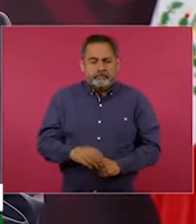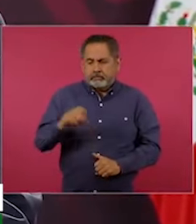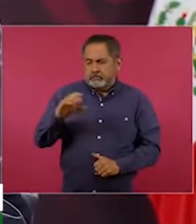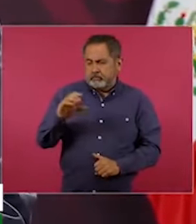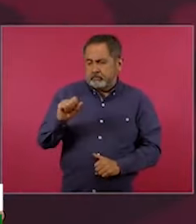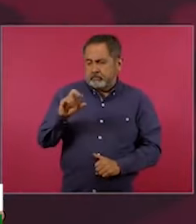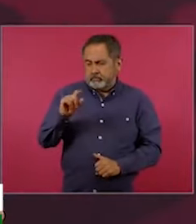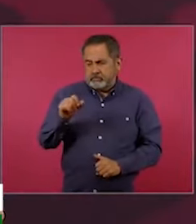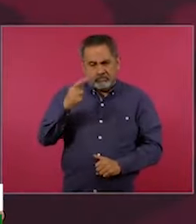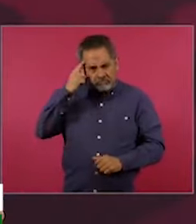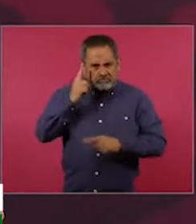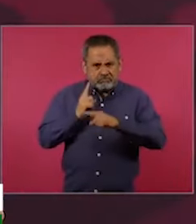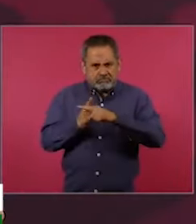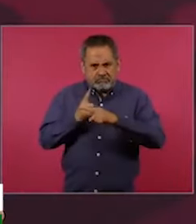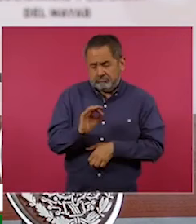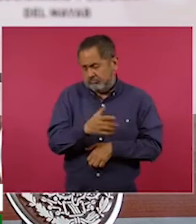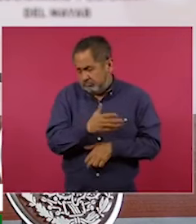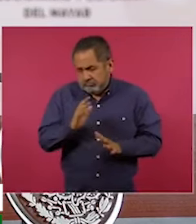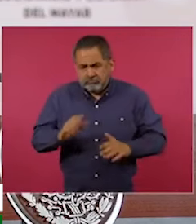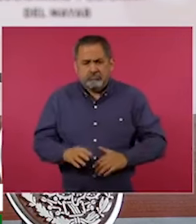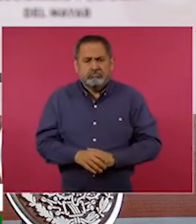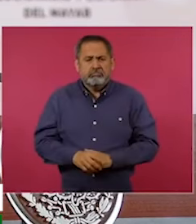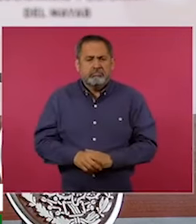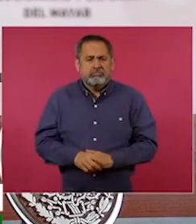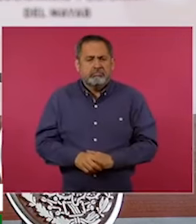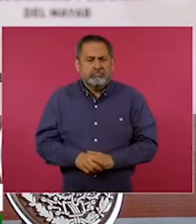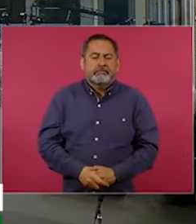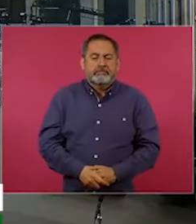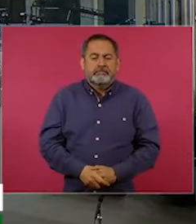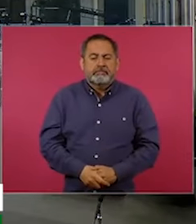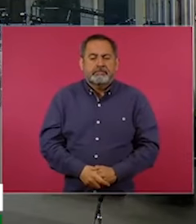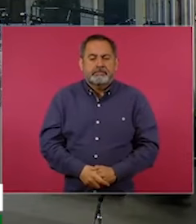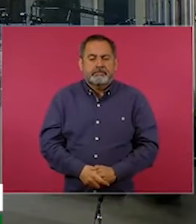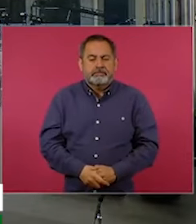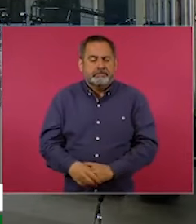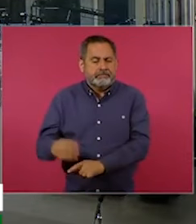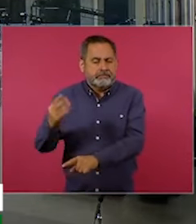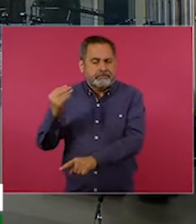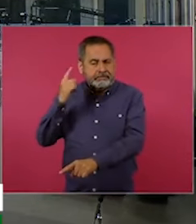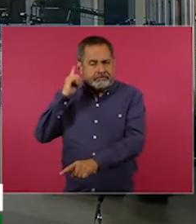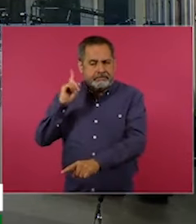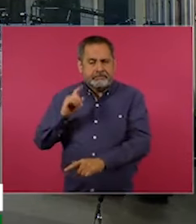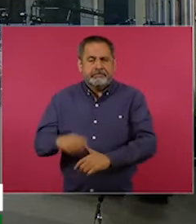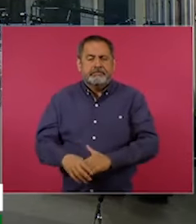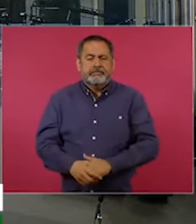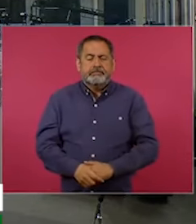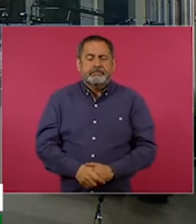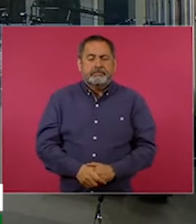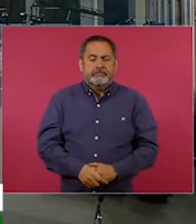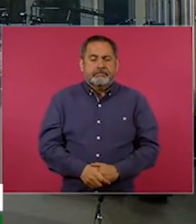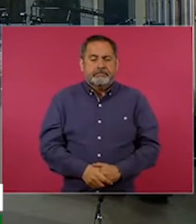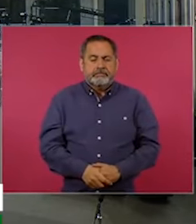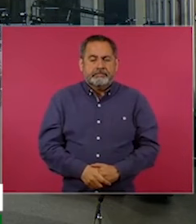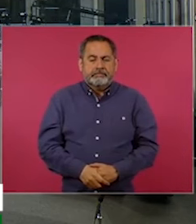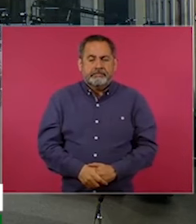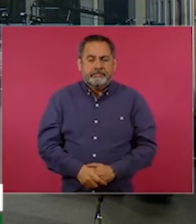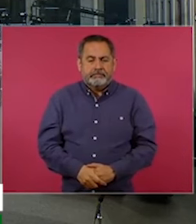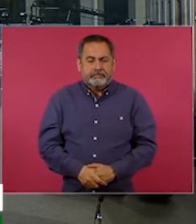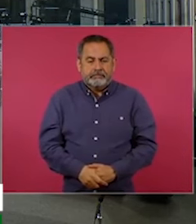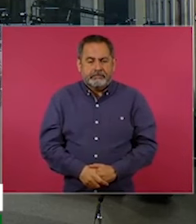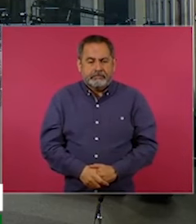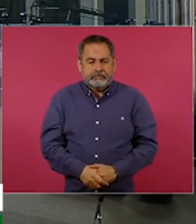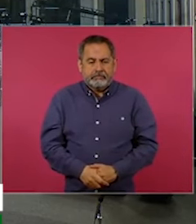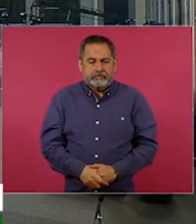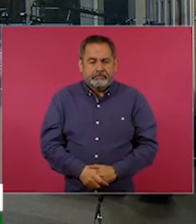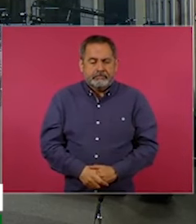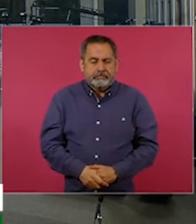progresista y además institucional. Hablamos de muchas cosas. ¿Cómo ve el ingeniero Slim el nerviosismo de los mercados? Bueno,